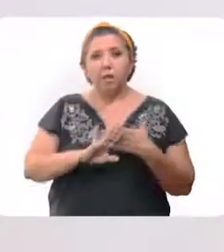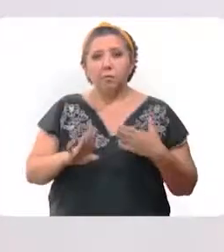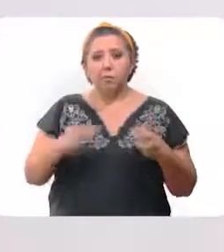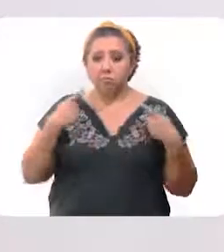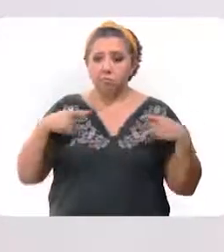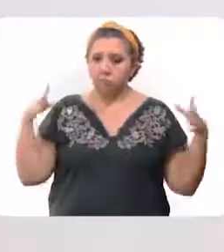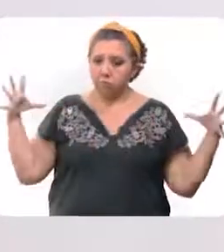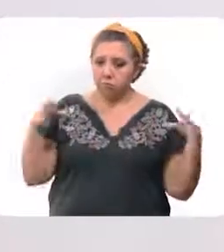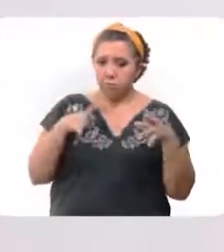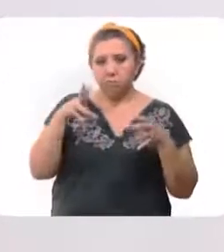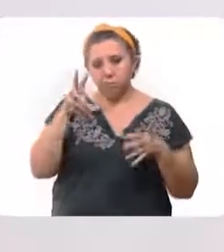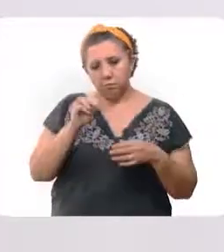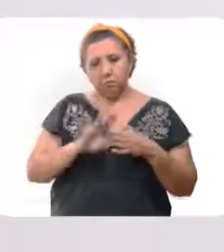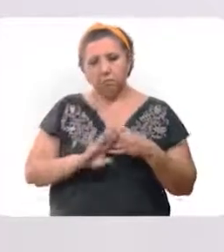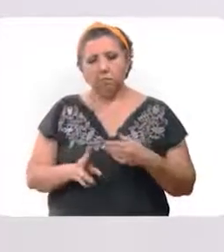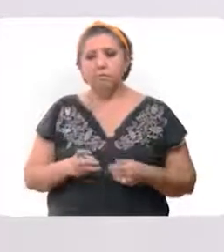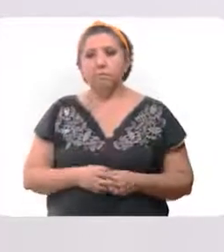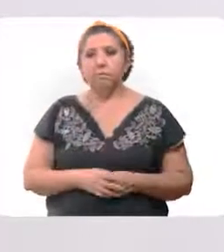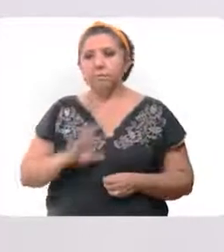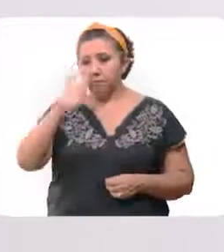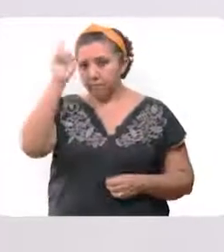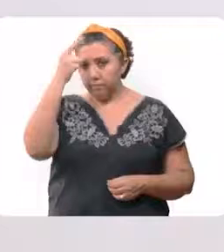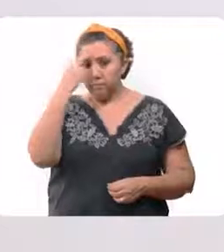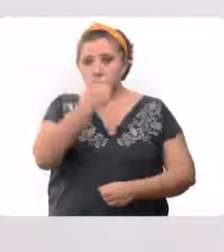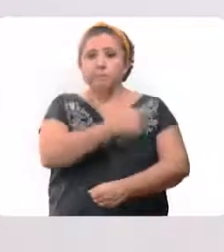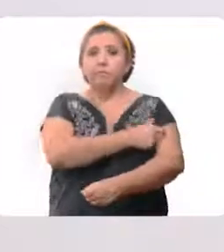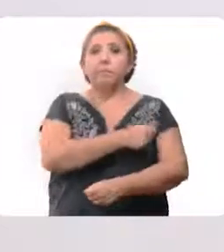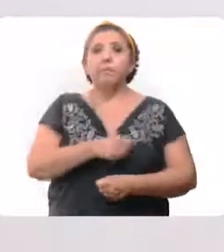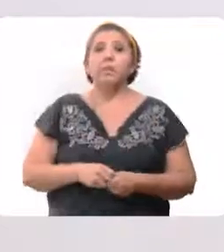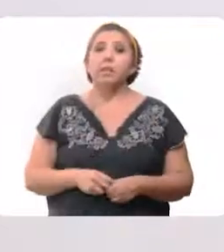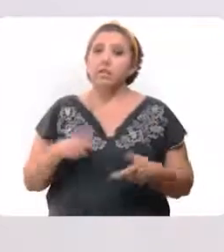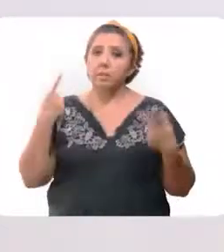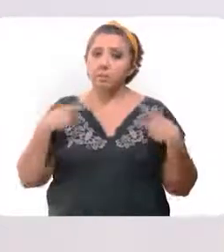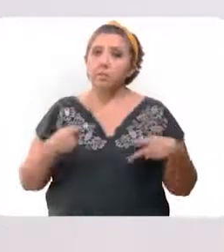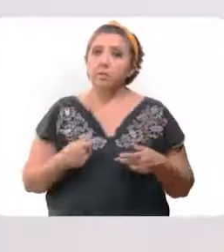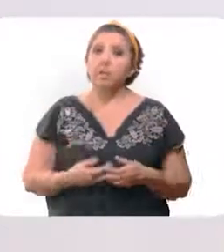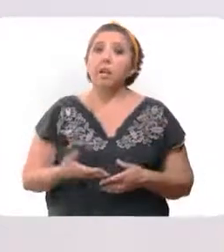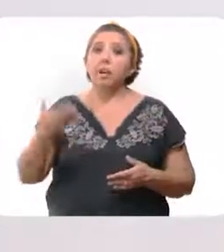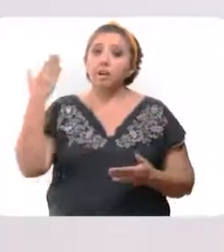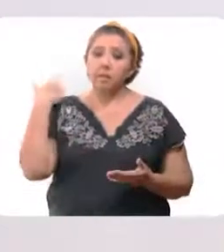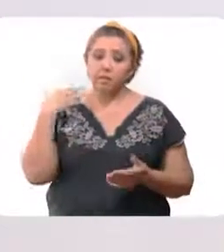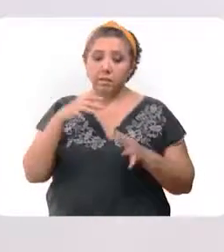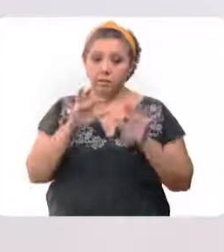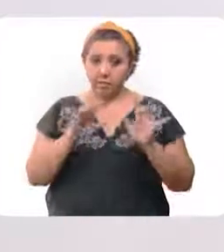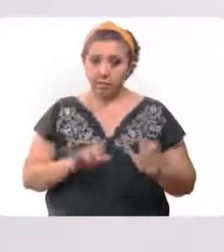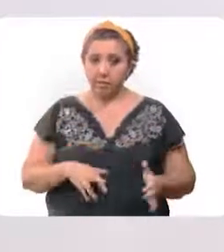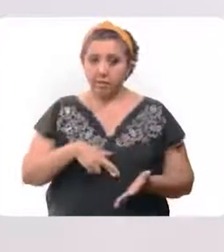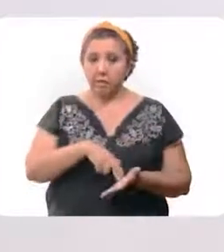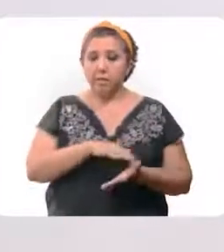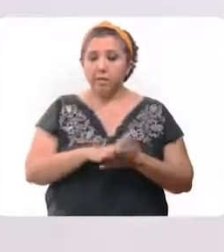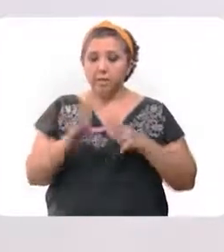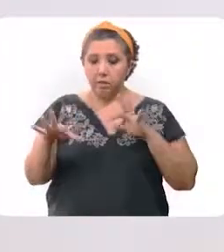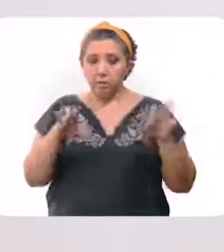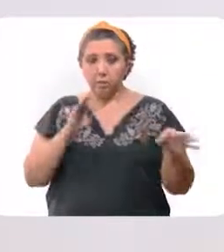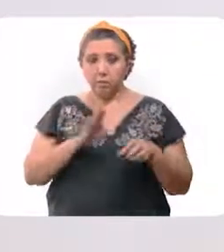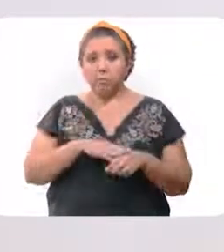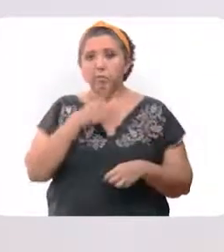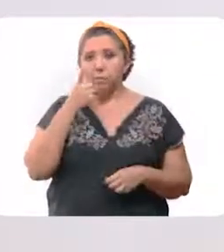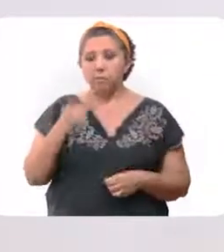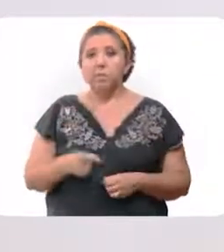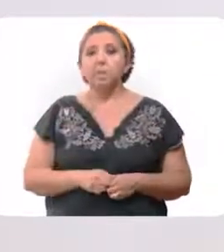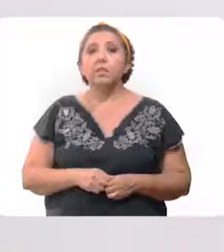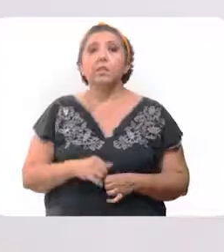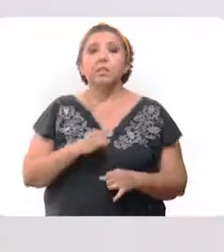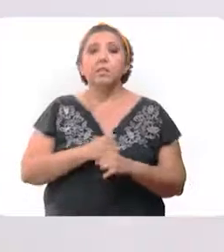así conglomeraciones. Se recuerda que las vacunas se ponen a la población que ha sido previamente registrada y seleccionada por medio de